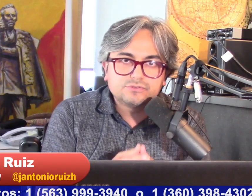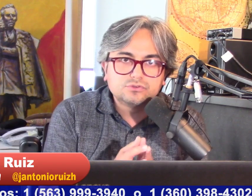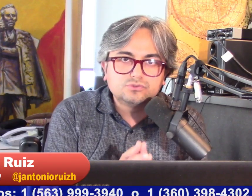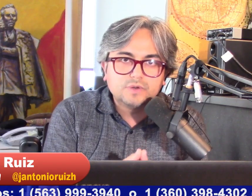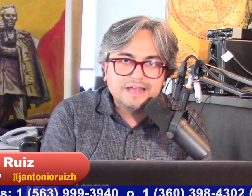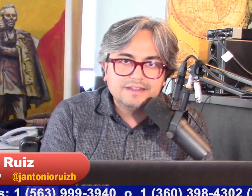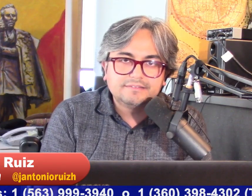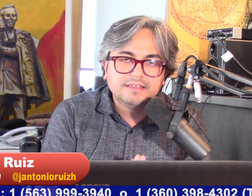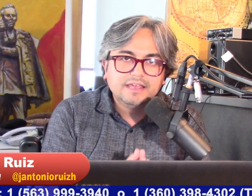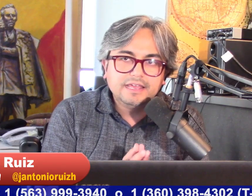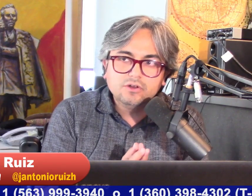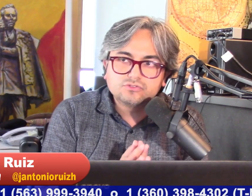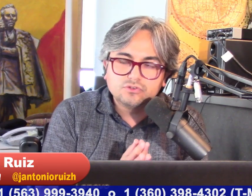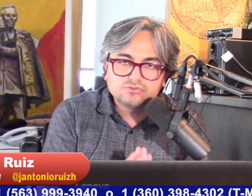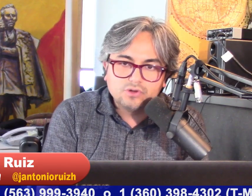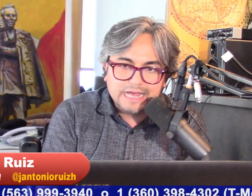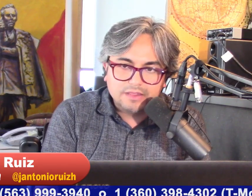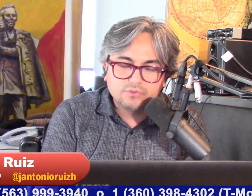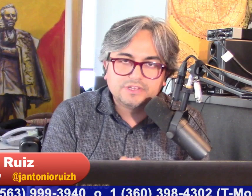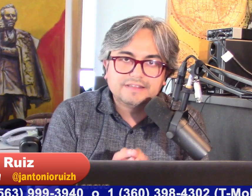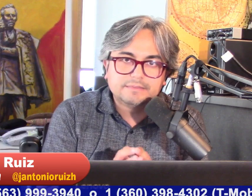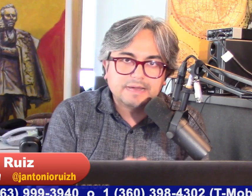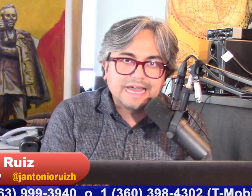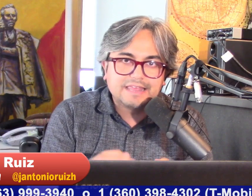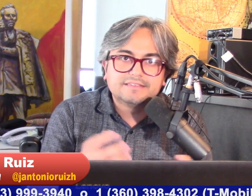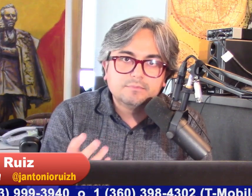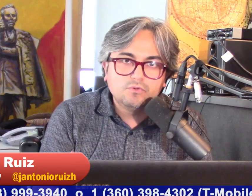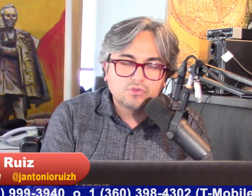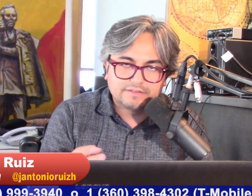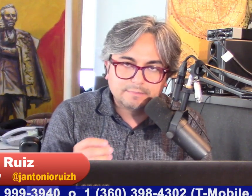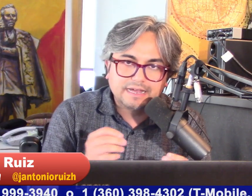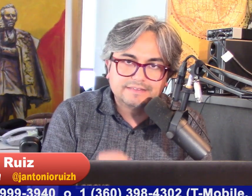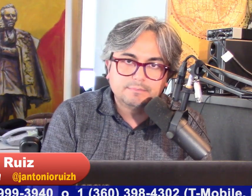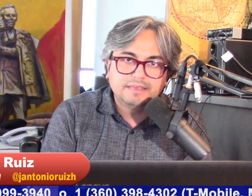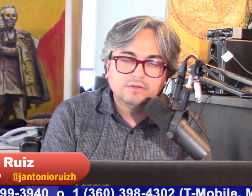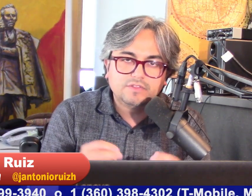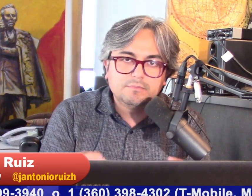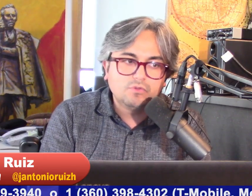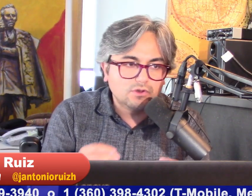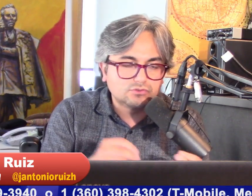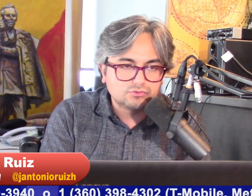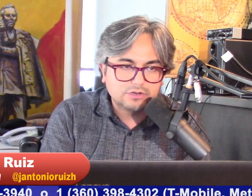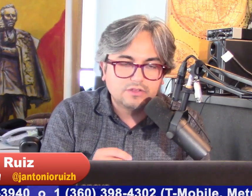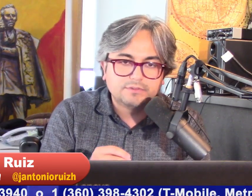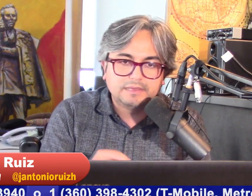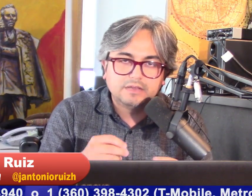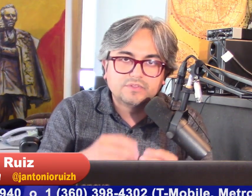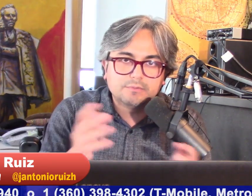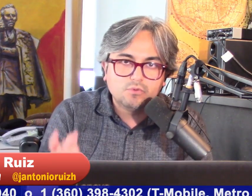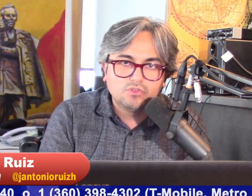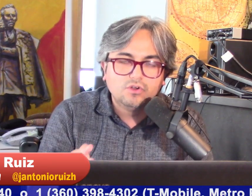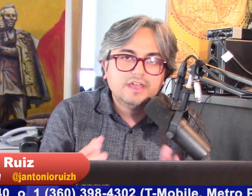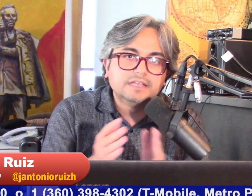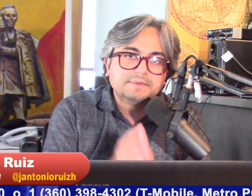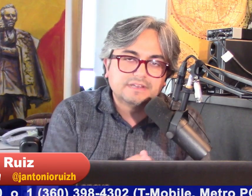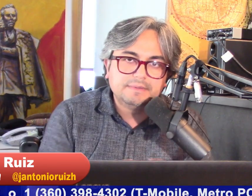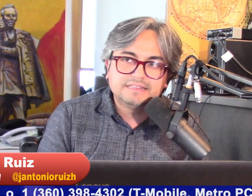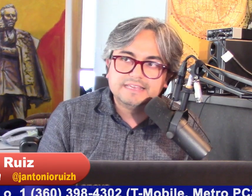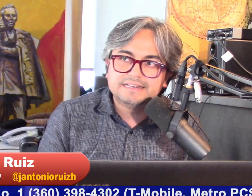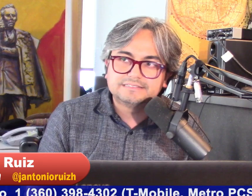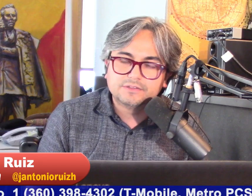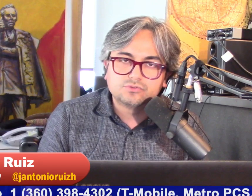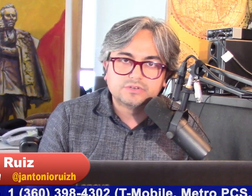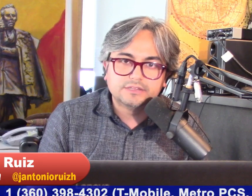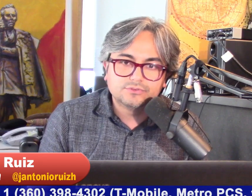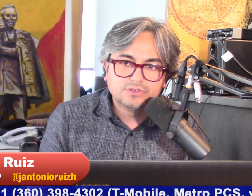cambios estructurales en los consulados y en las embajadas del mundo, las embajadas de México en el mundo y los consulados de México en el mundo, especialmente